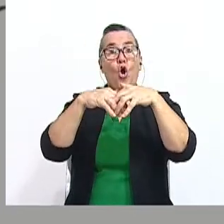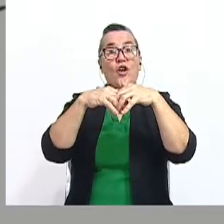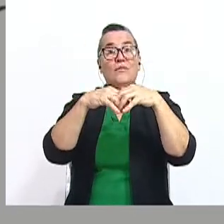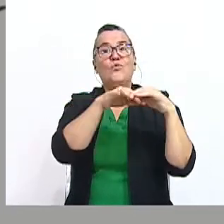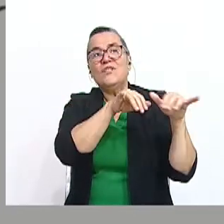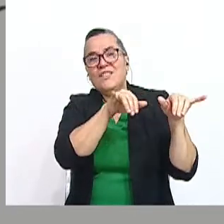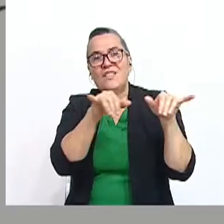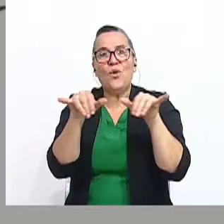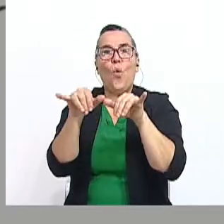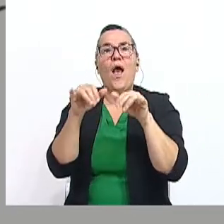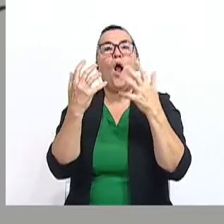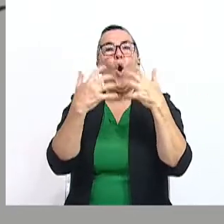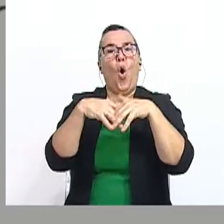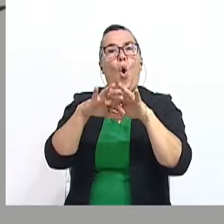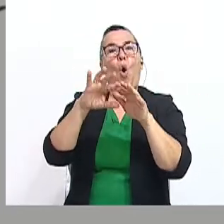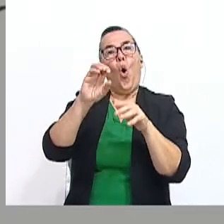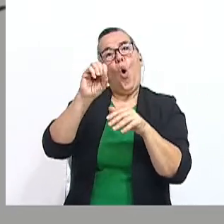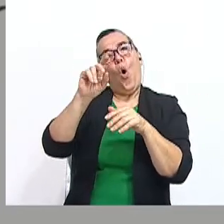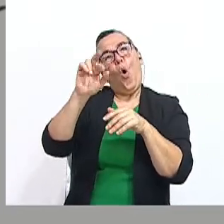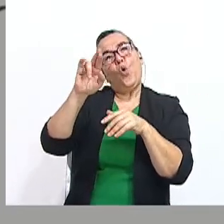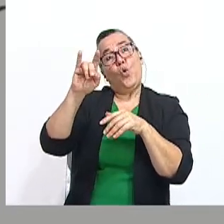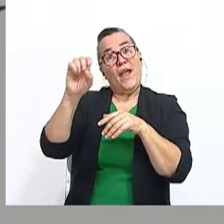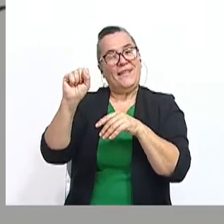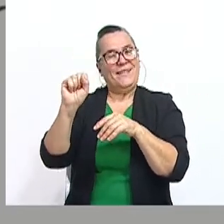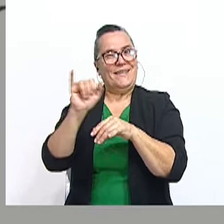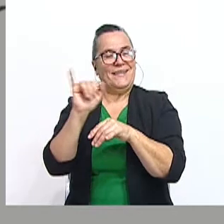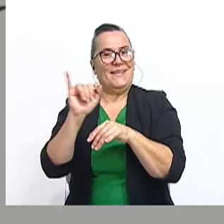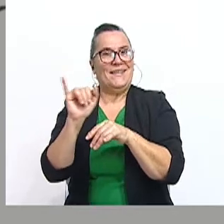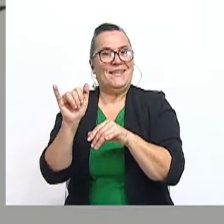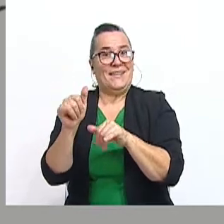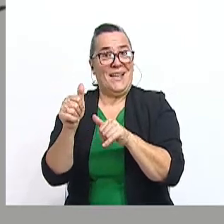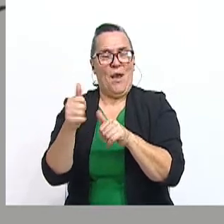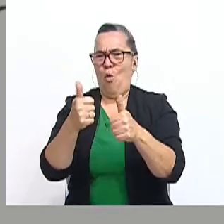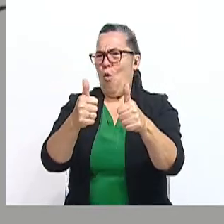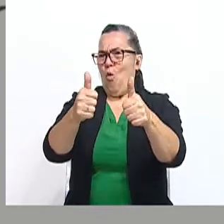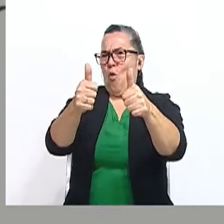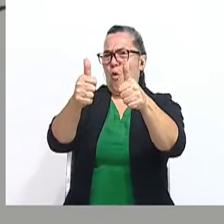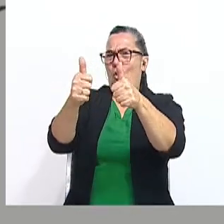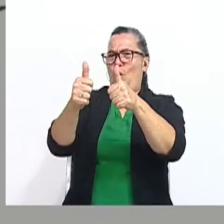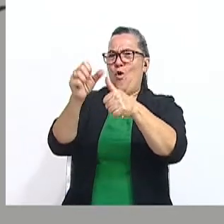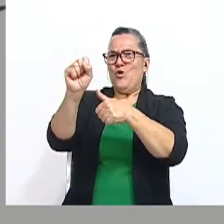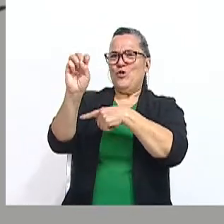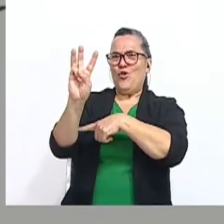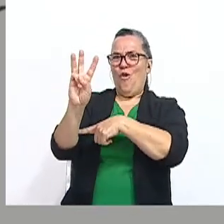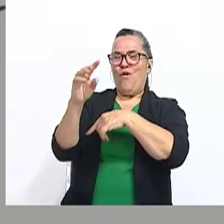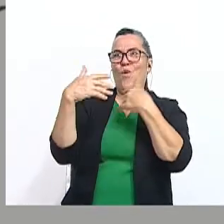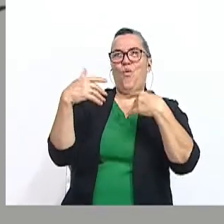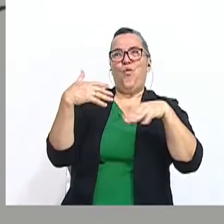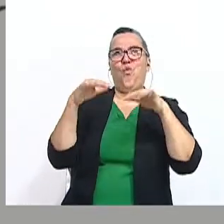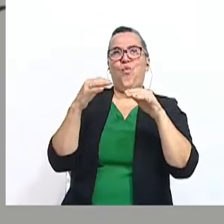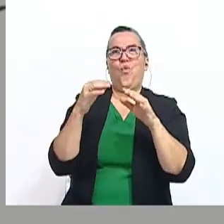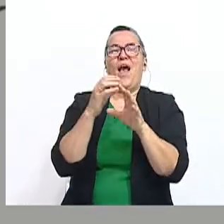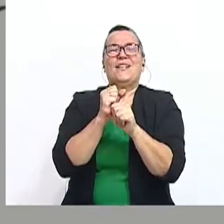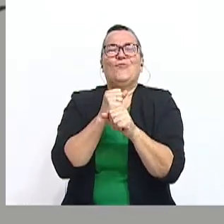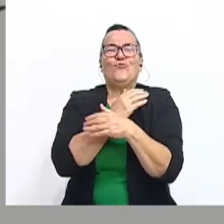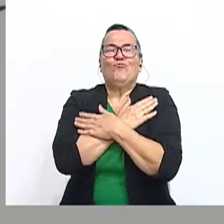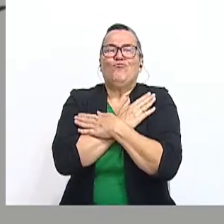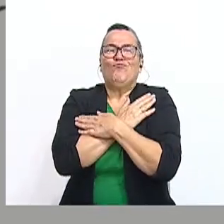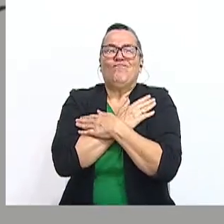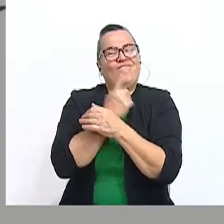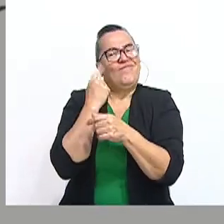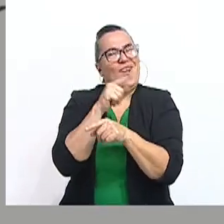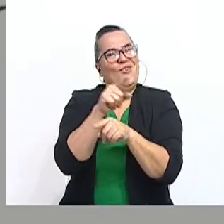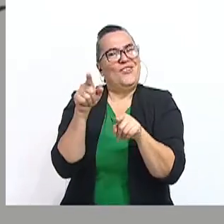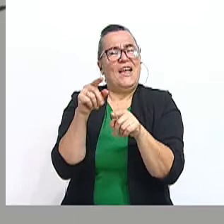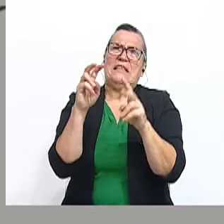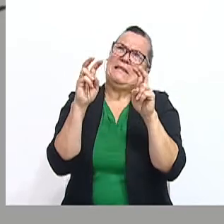son congruentes. ¿Vamos bien? ¿Vieron qué chido con esto del software? Bueno, lo hacemos con mucho cariño para que también temas